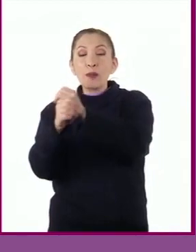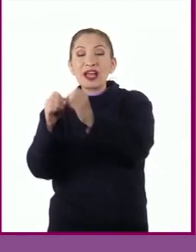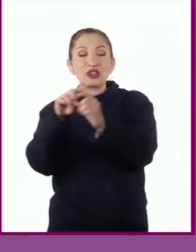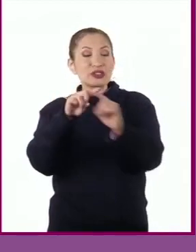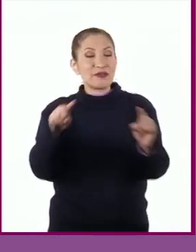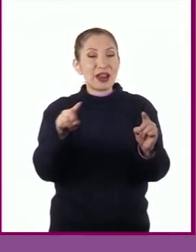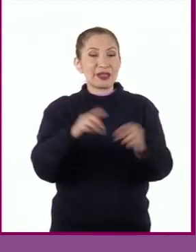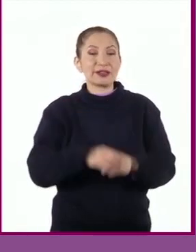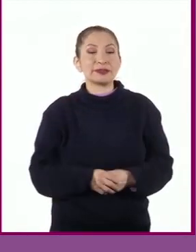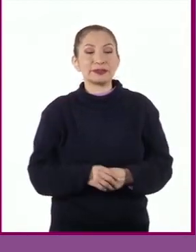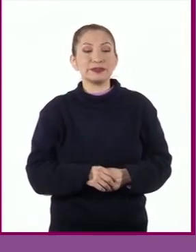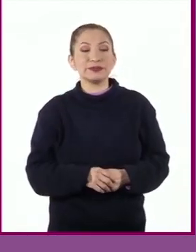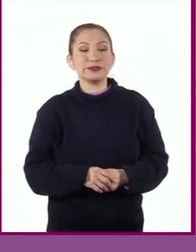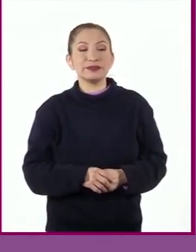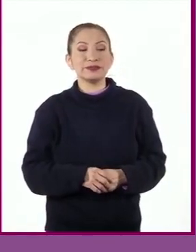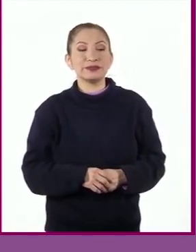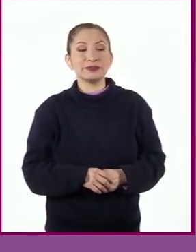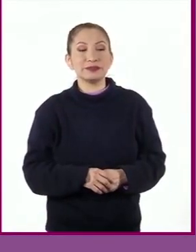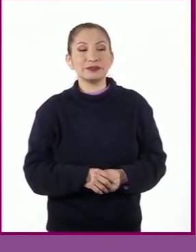distintos.